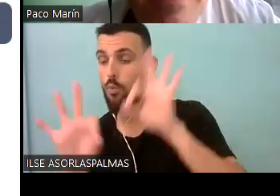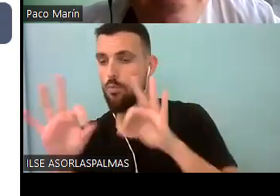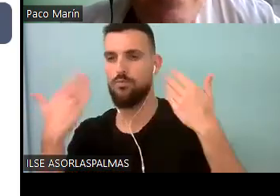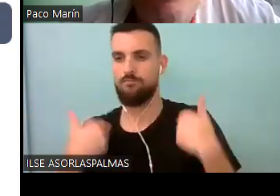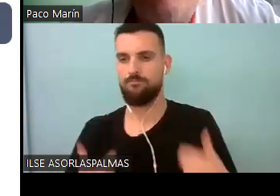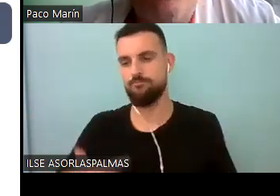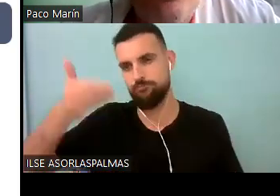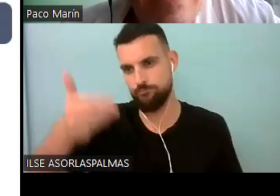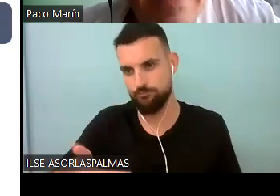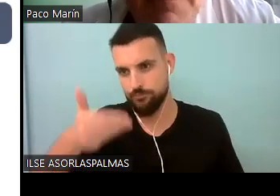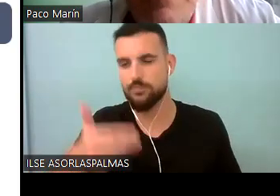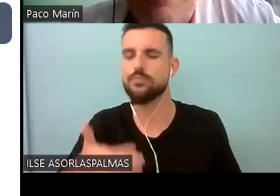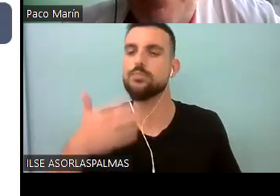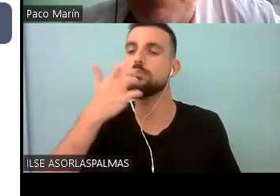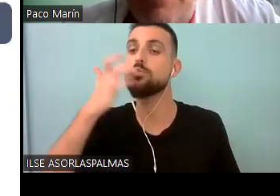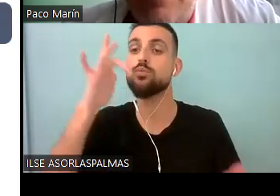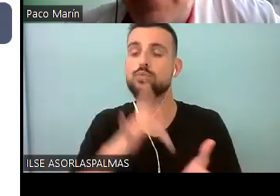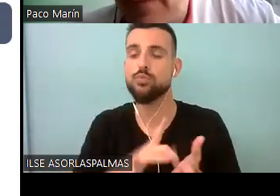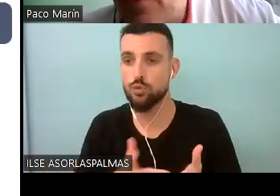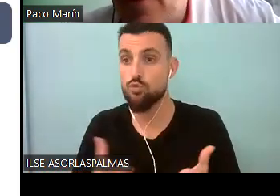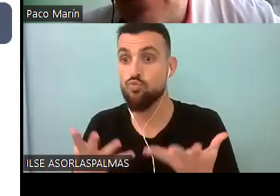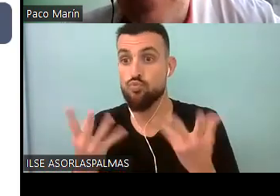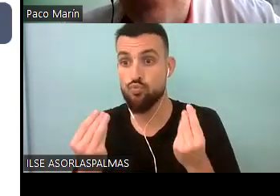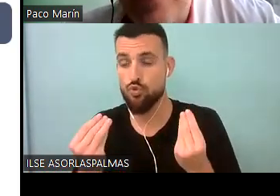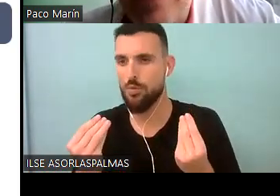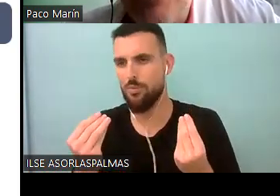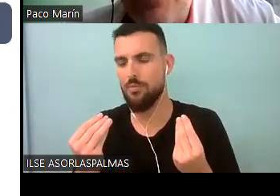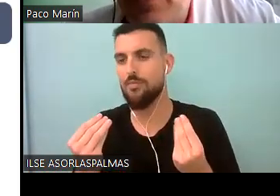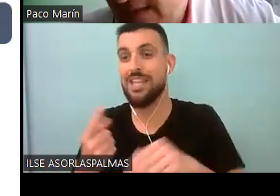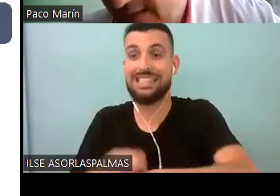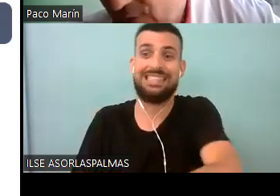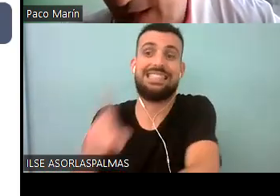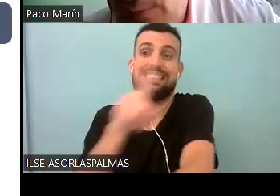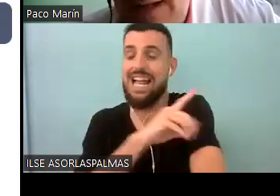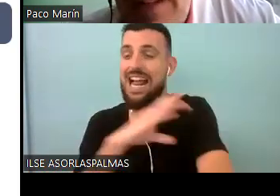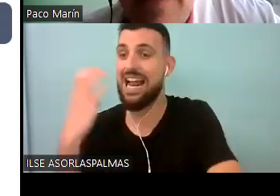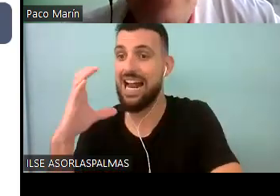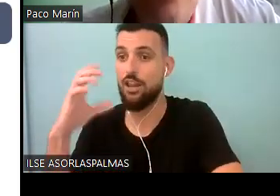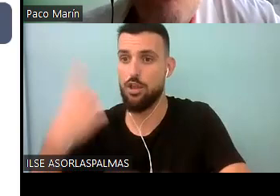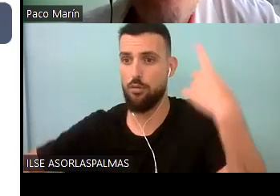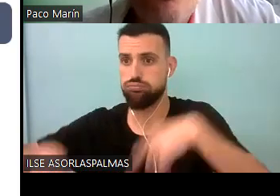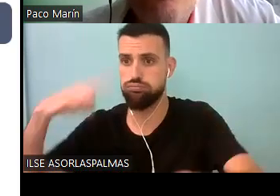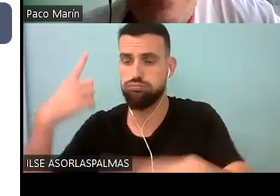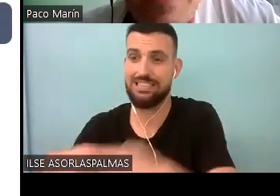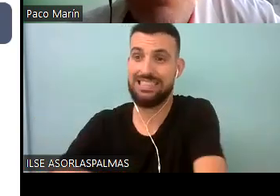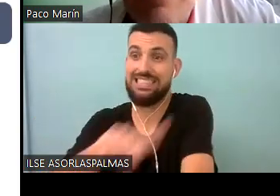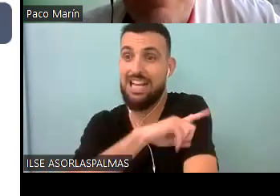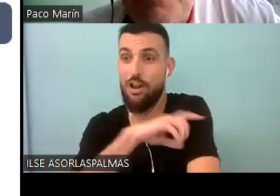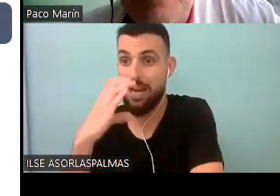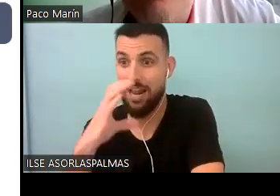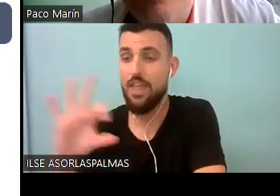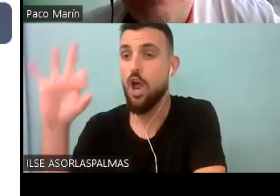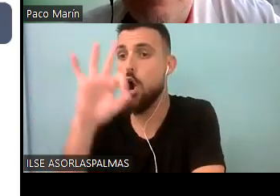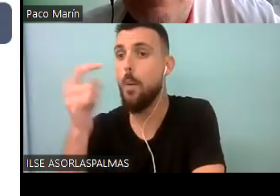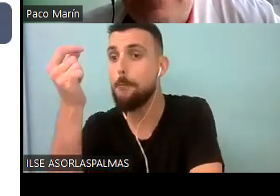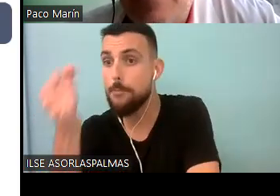de manera que tanto una hipercalcemia, es decir, un exceso de calcio circulando por la sangre como una